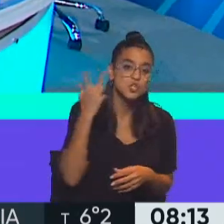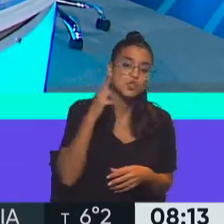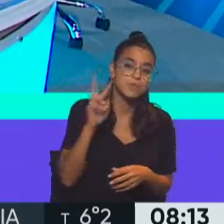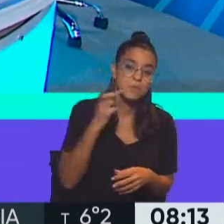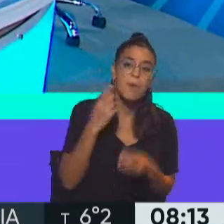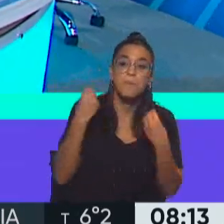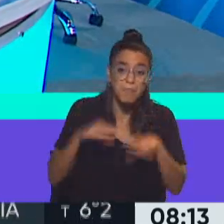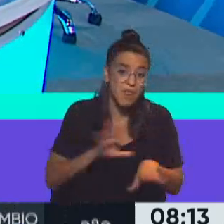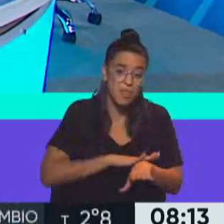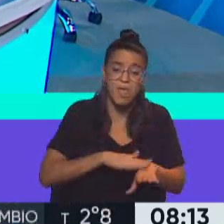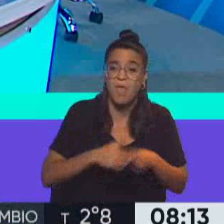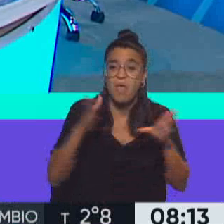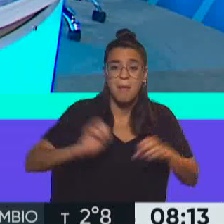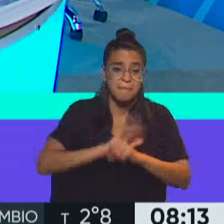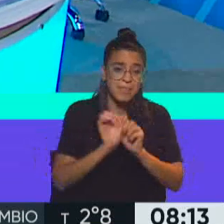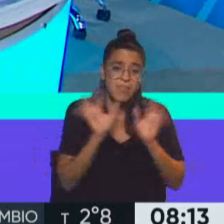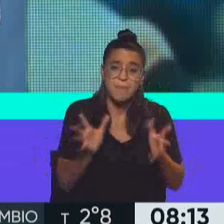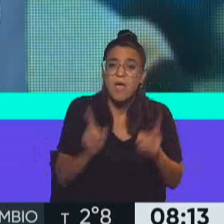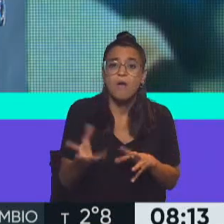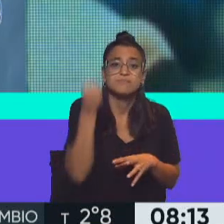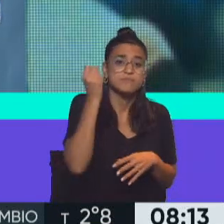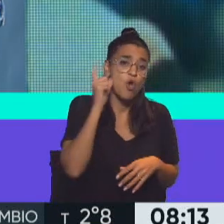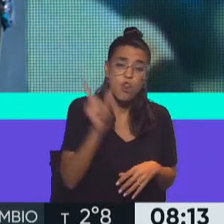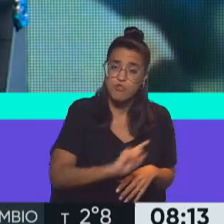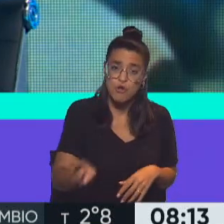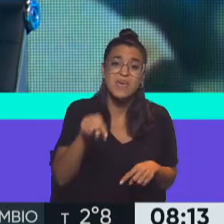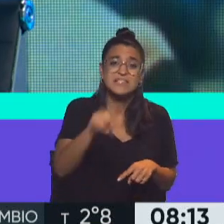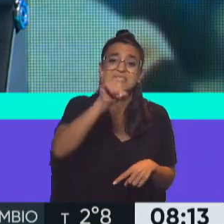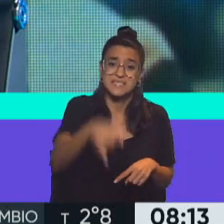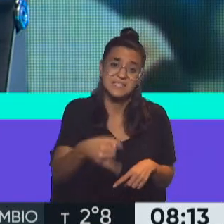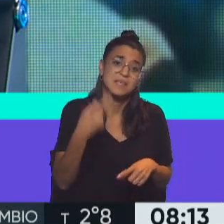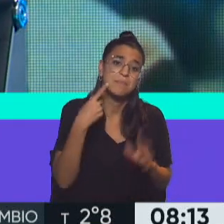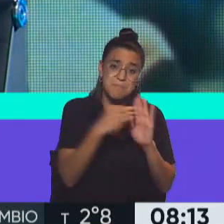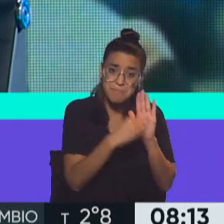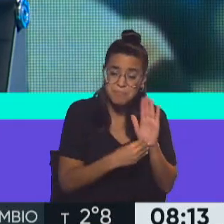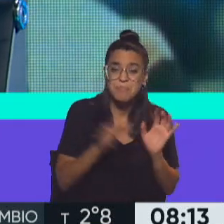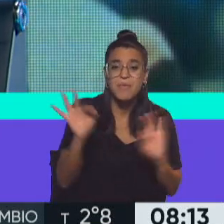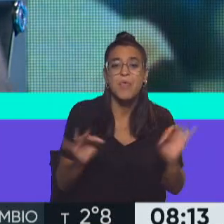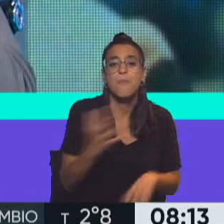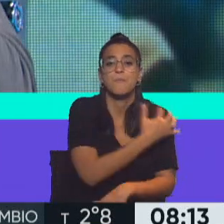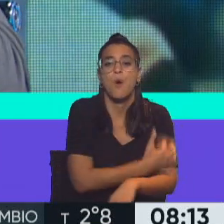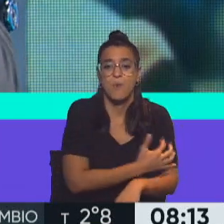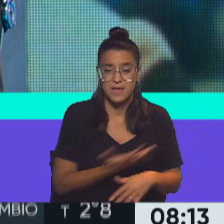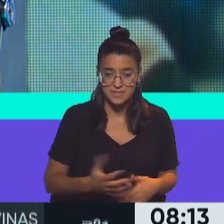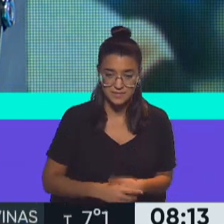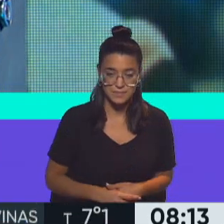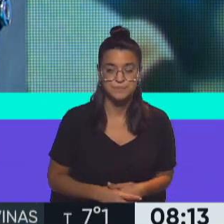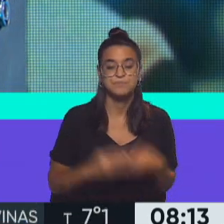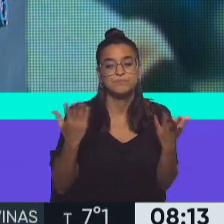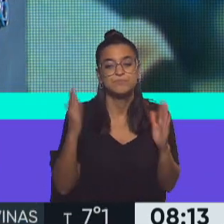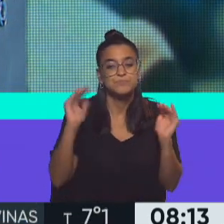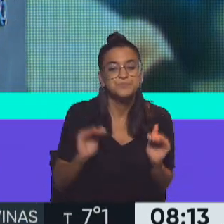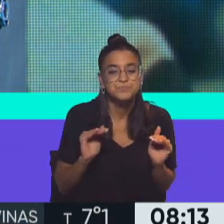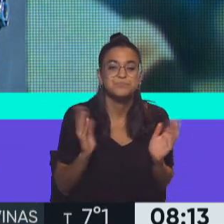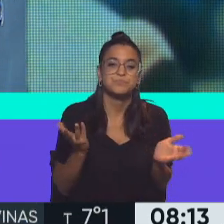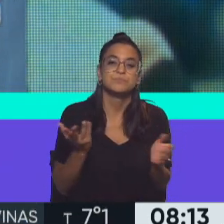siguió perdiendo en pandemia y no lo logró recuperar. Y ese sí es el que está medido en la pobreza. Por eso se reduce